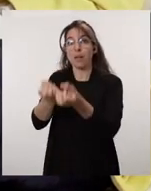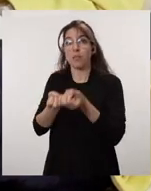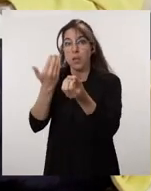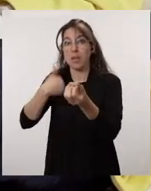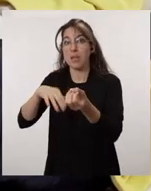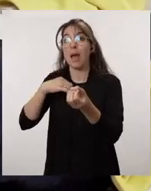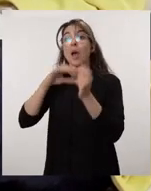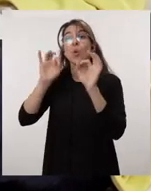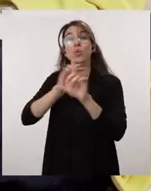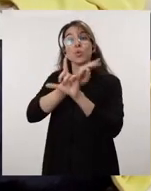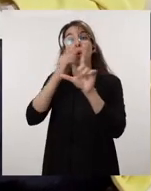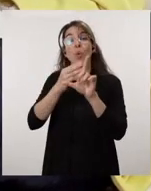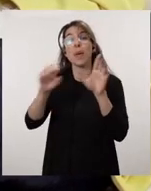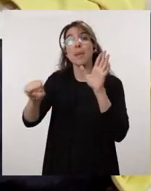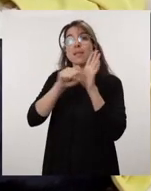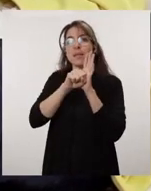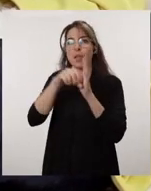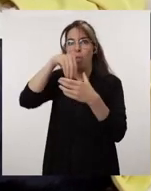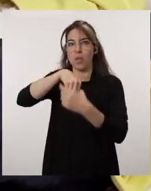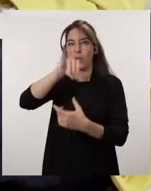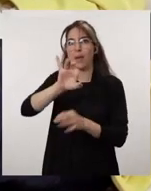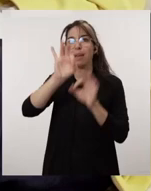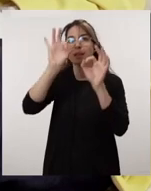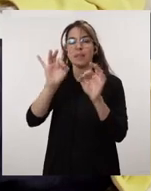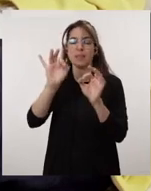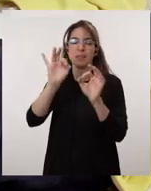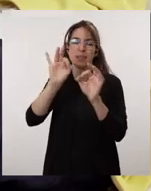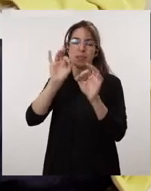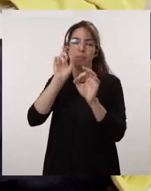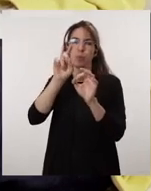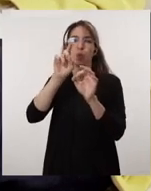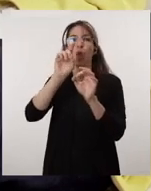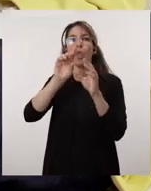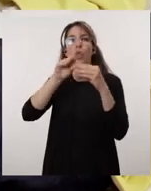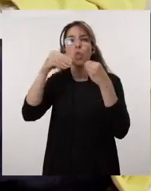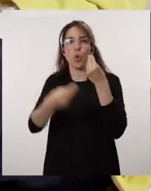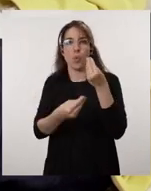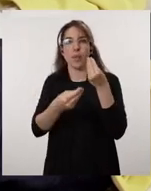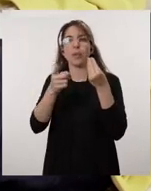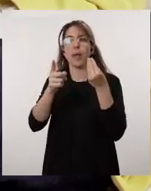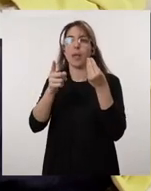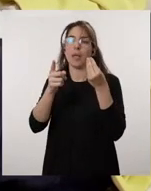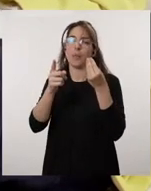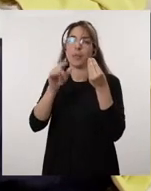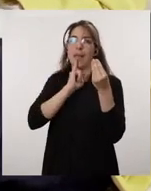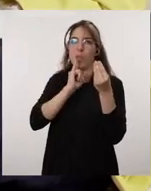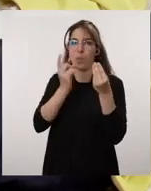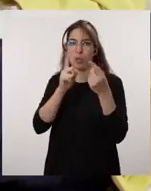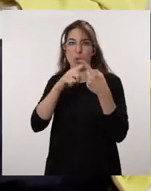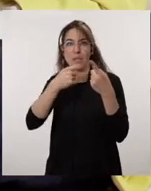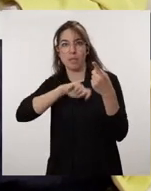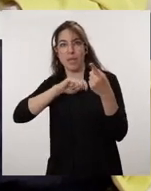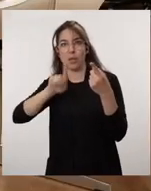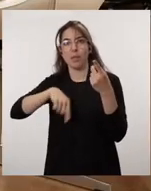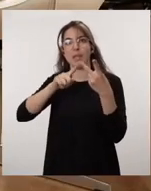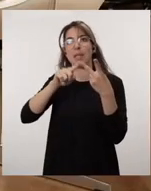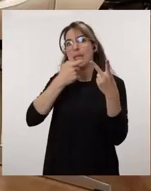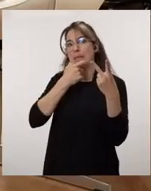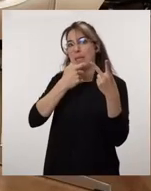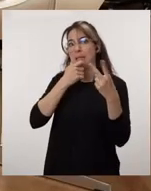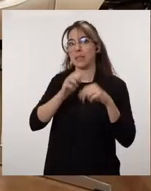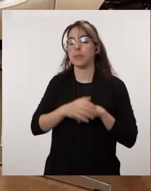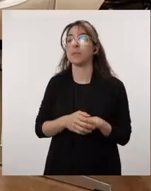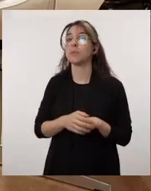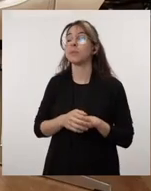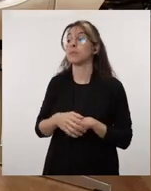sello específicamente en la sección de documentos y links y ahí lo tienen en una versión bilingüe español-inglés la primera vez que hablamos